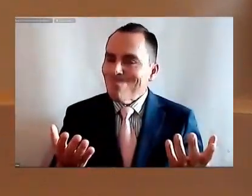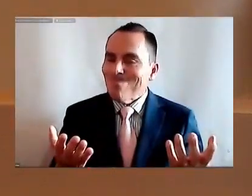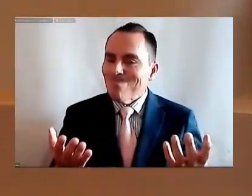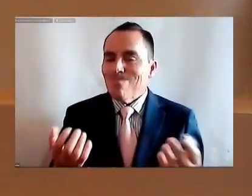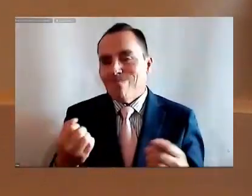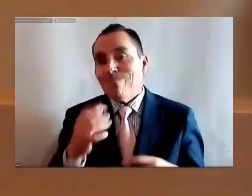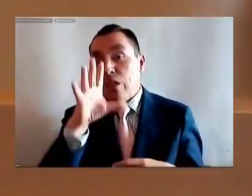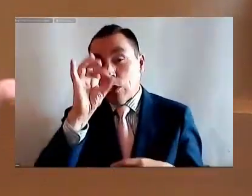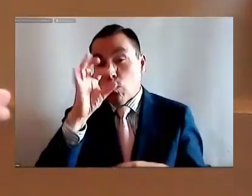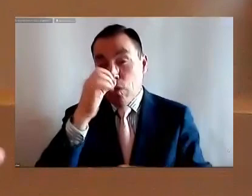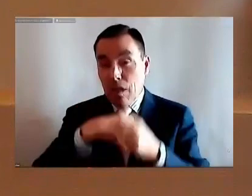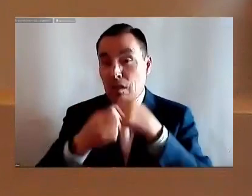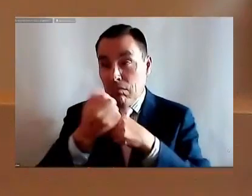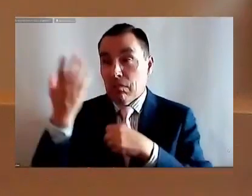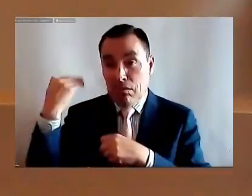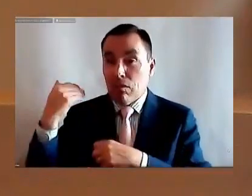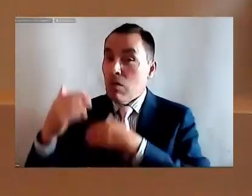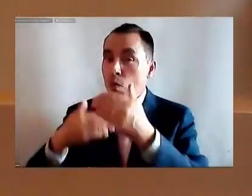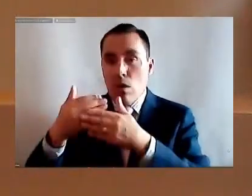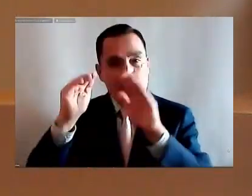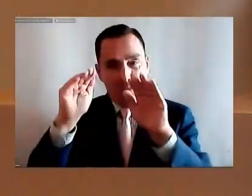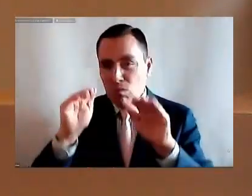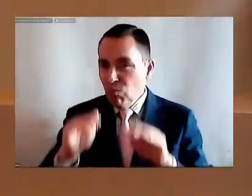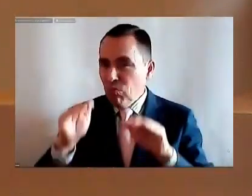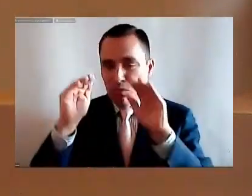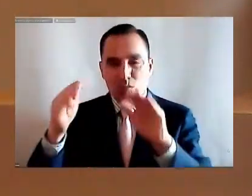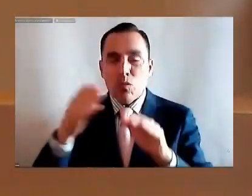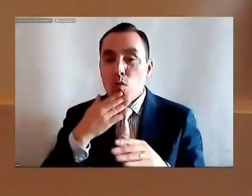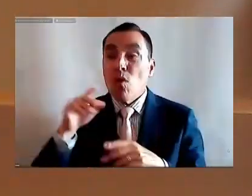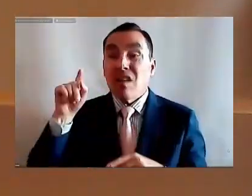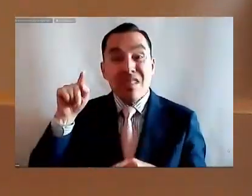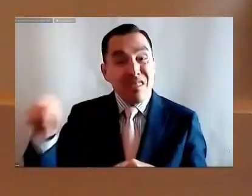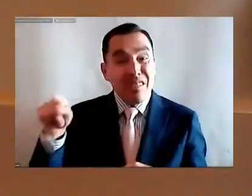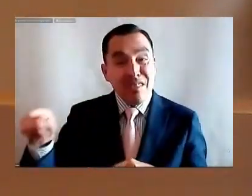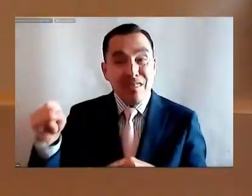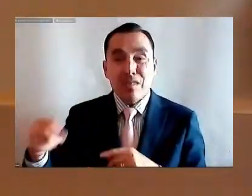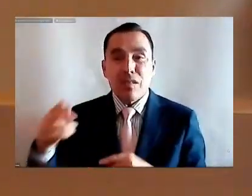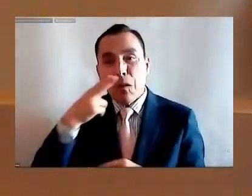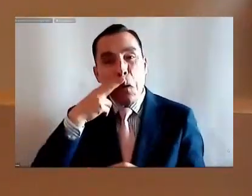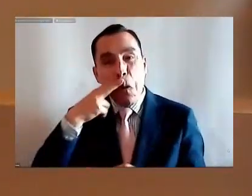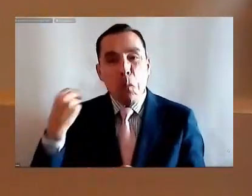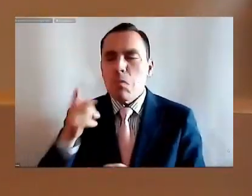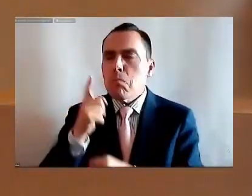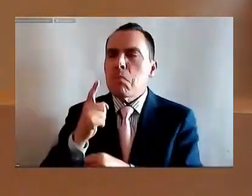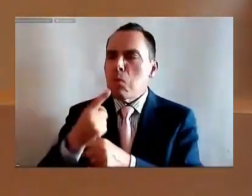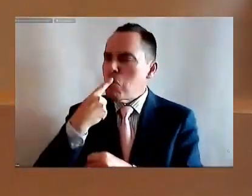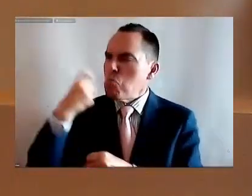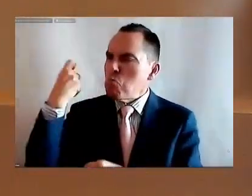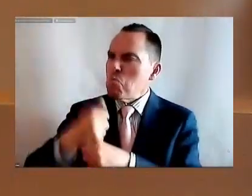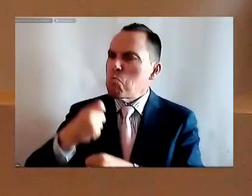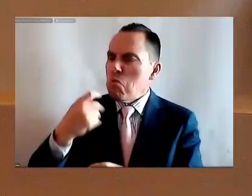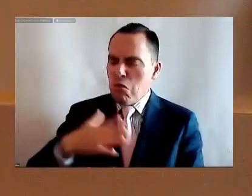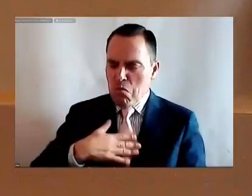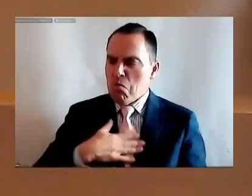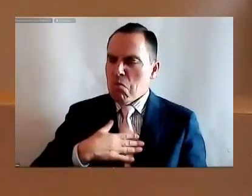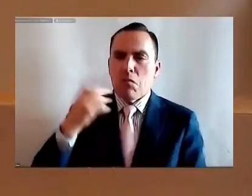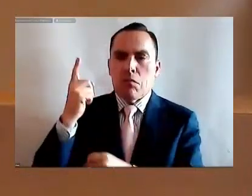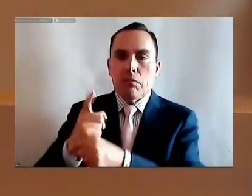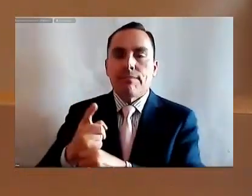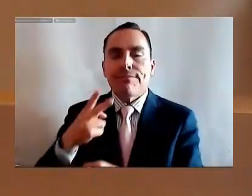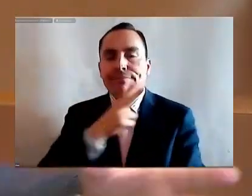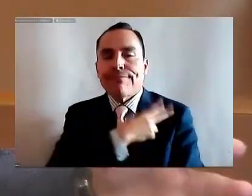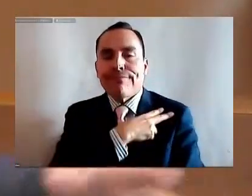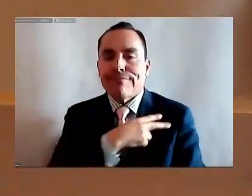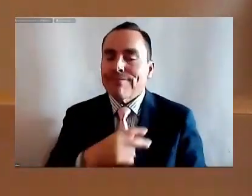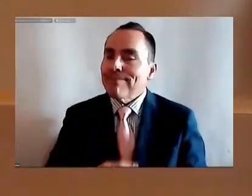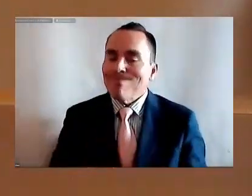ahí también se expresa este paradigma machista, y yo creo que por lo menos hay dos precisiones importantes que se debieran hacer, y